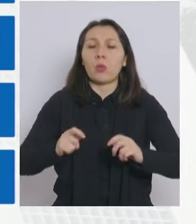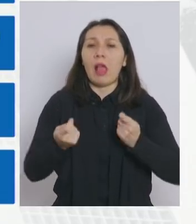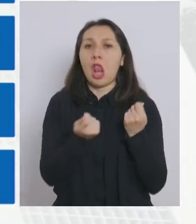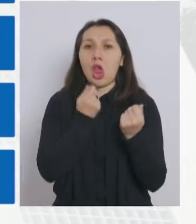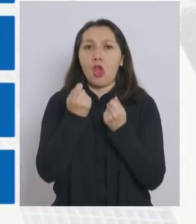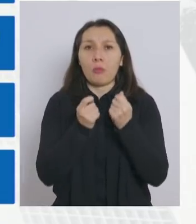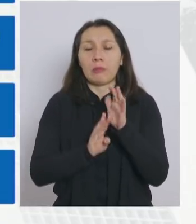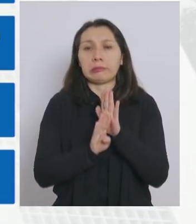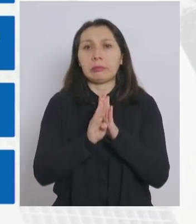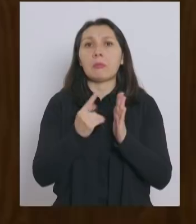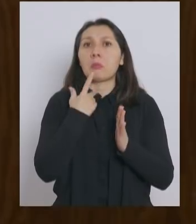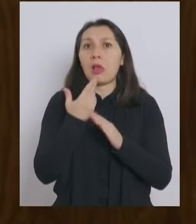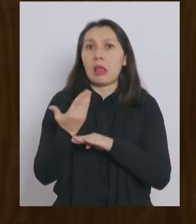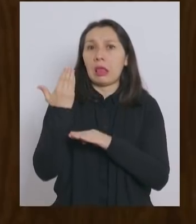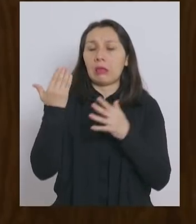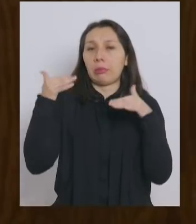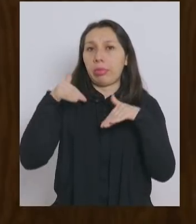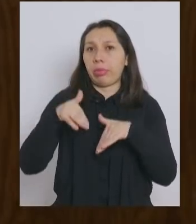por esta pandemia.